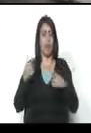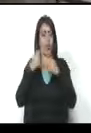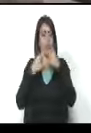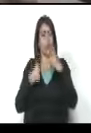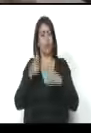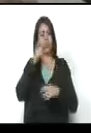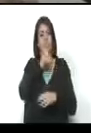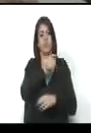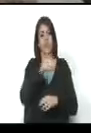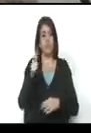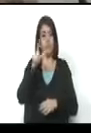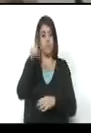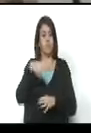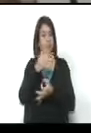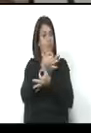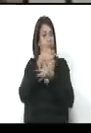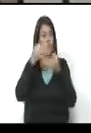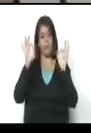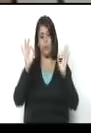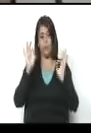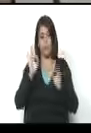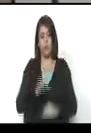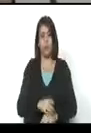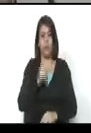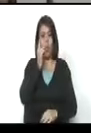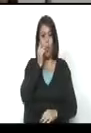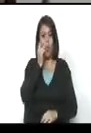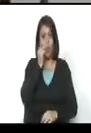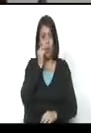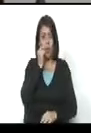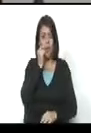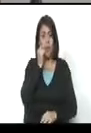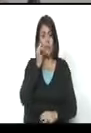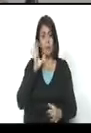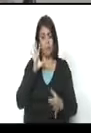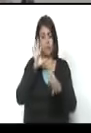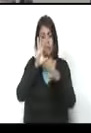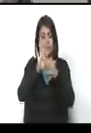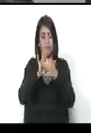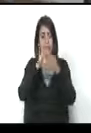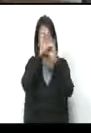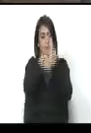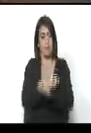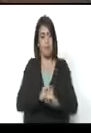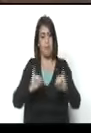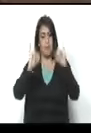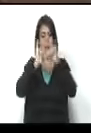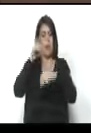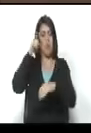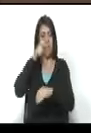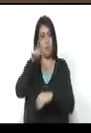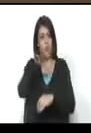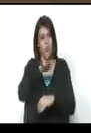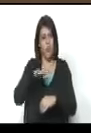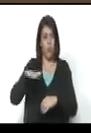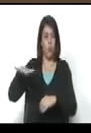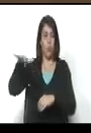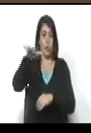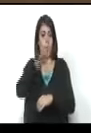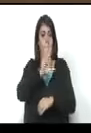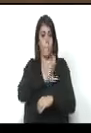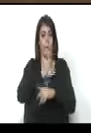del pueblo y extraordinariamente un hombre casado con la independencia, con la soberanía, con